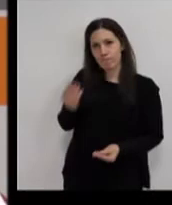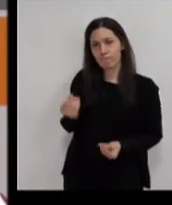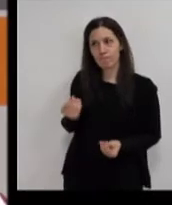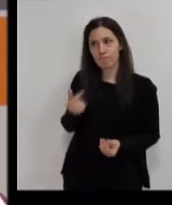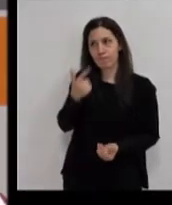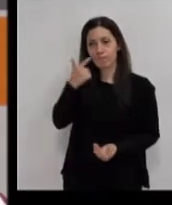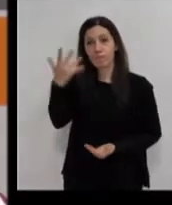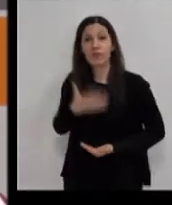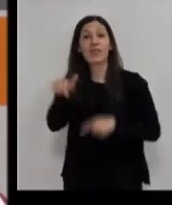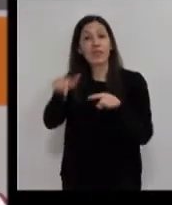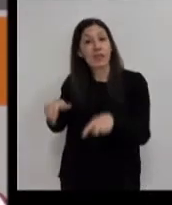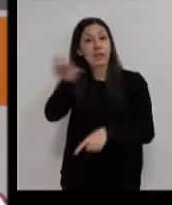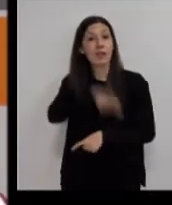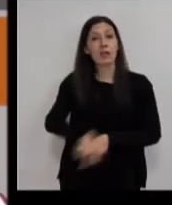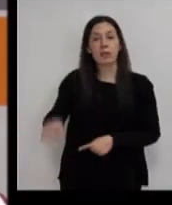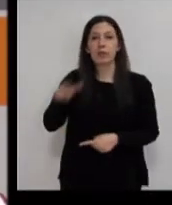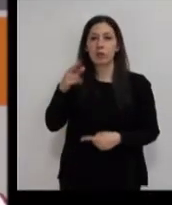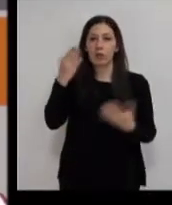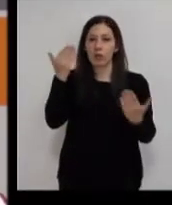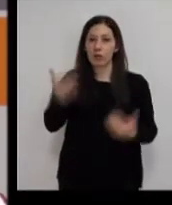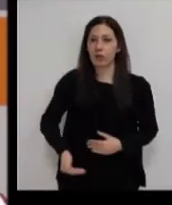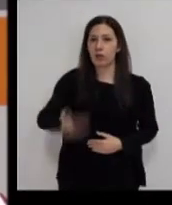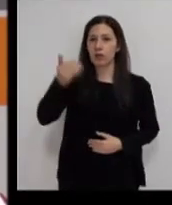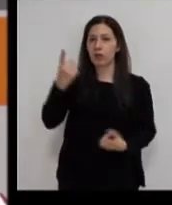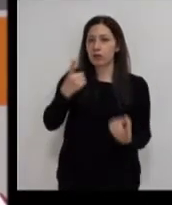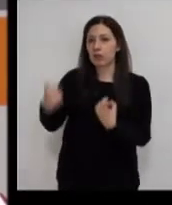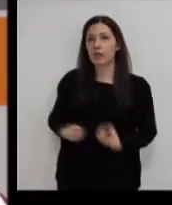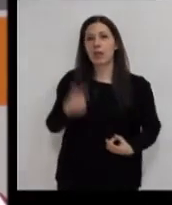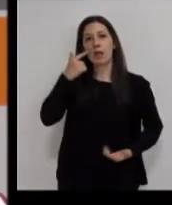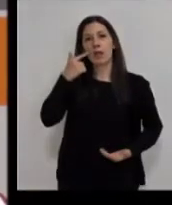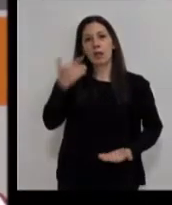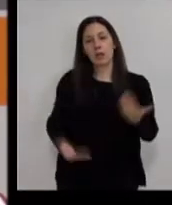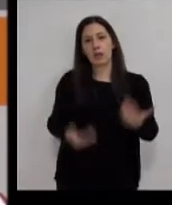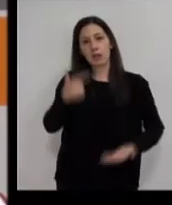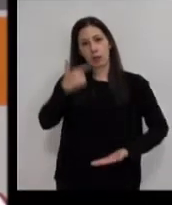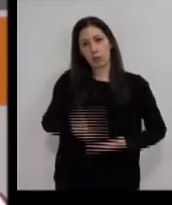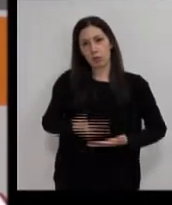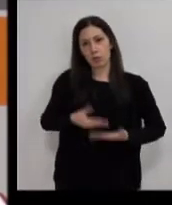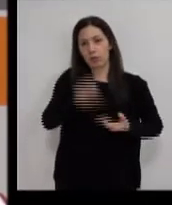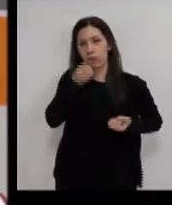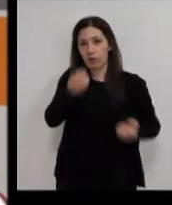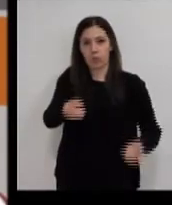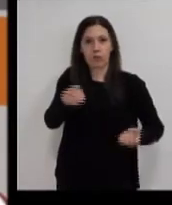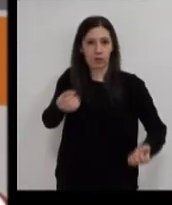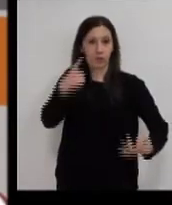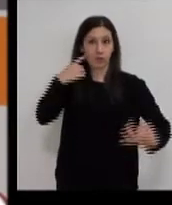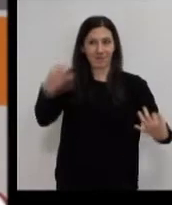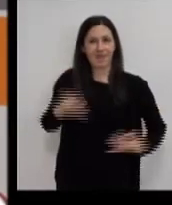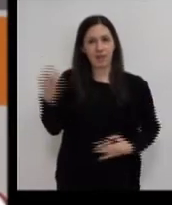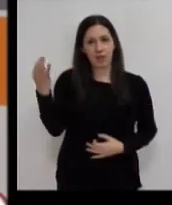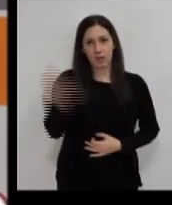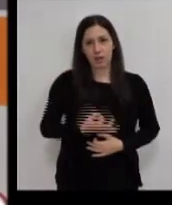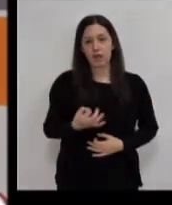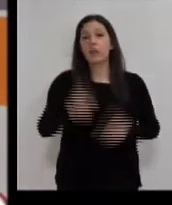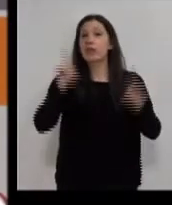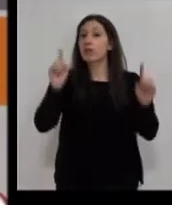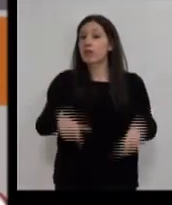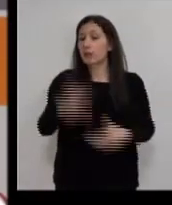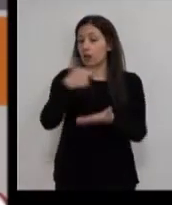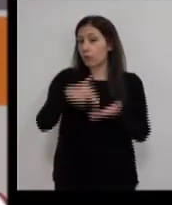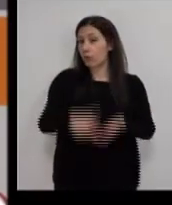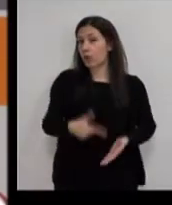saben lo que se van a encontrar, aunque se lo digan. Ahí insisten otra vez en el tema de la necesidad de contrastar la información y que sea veraz.